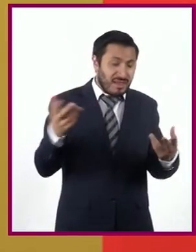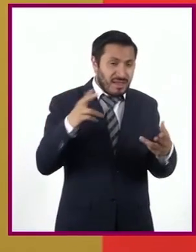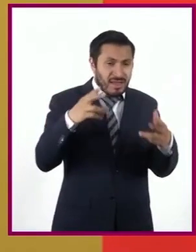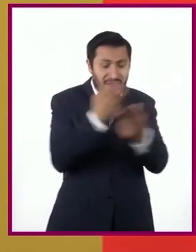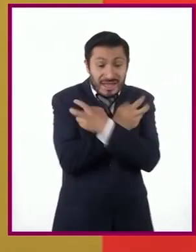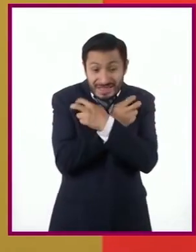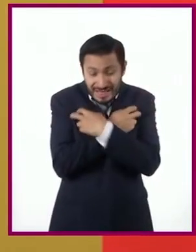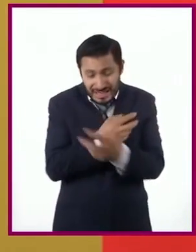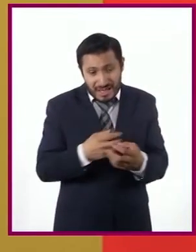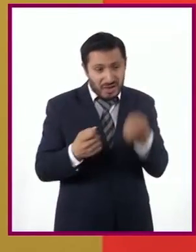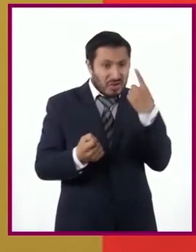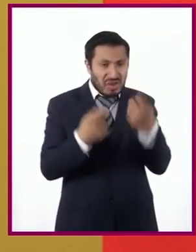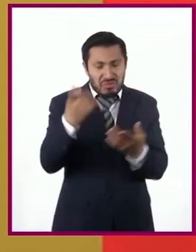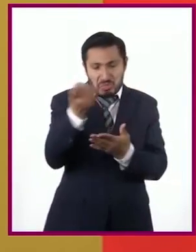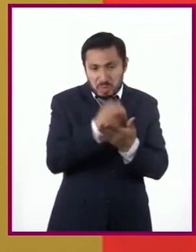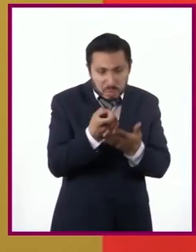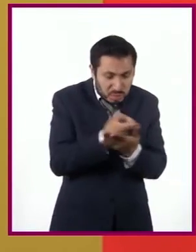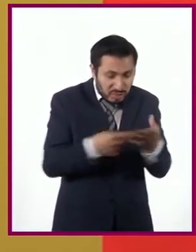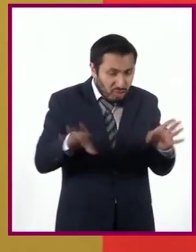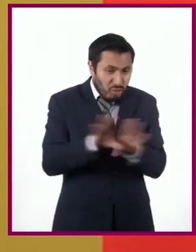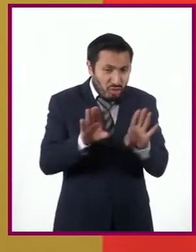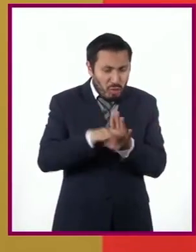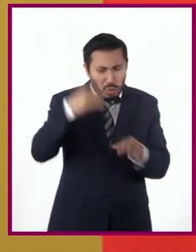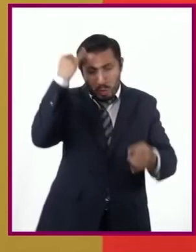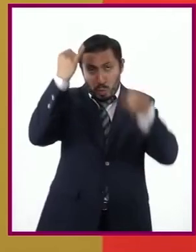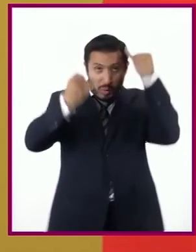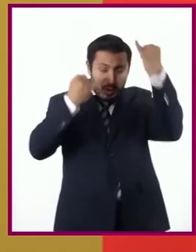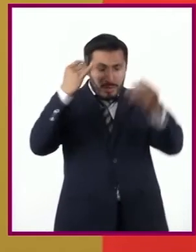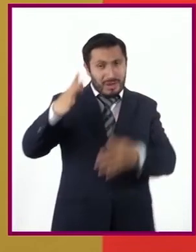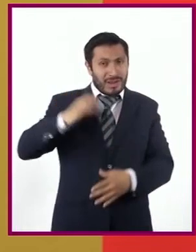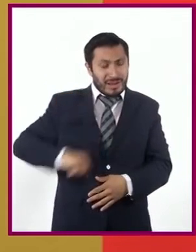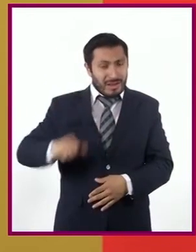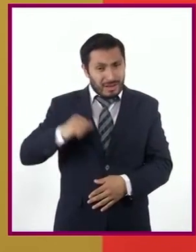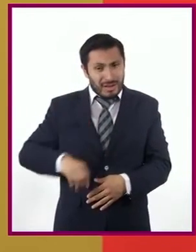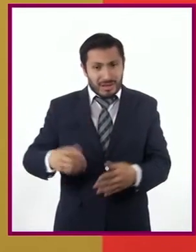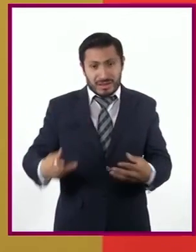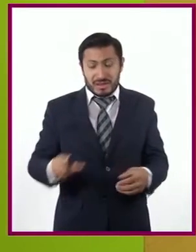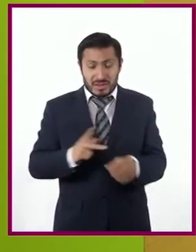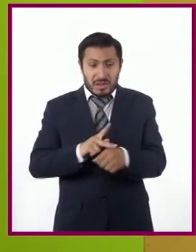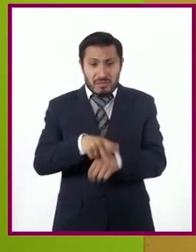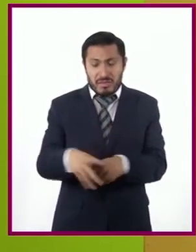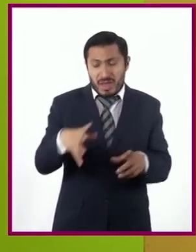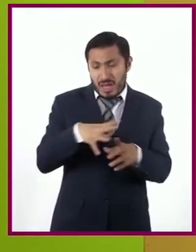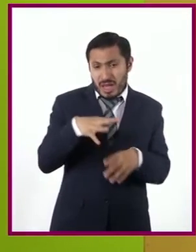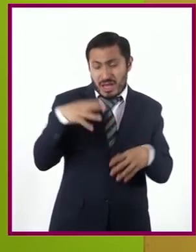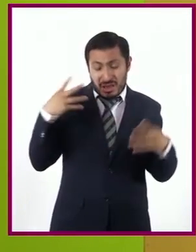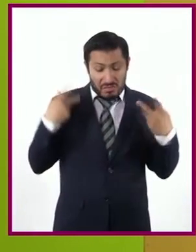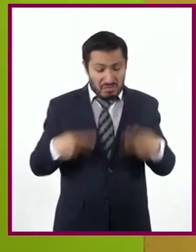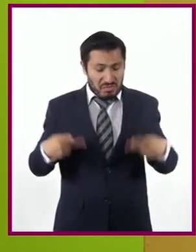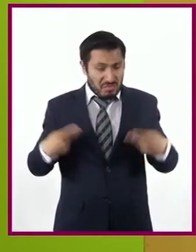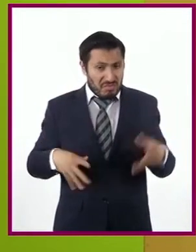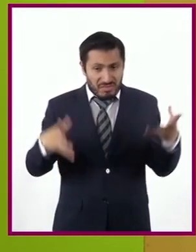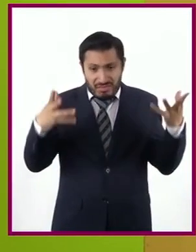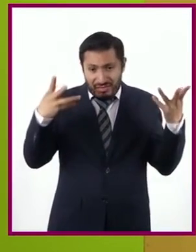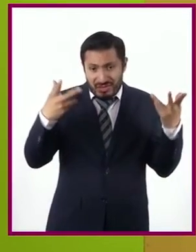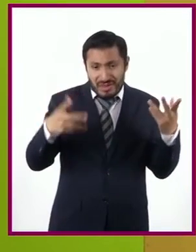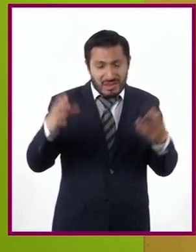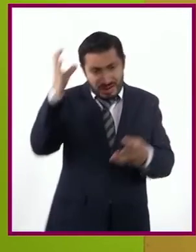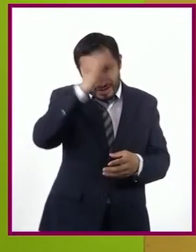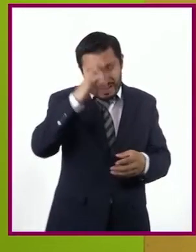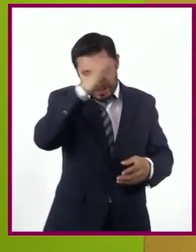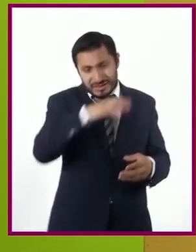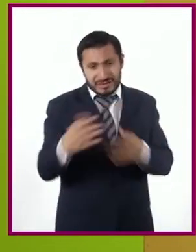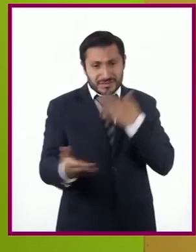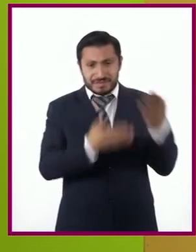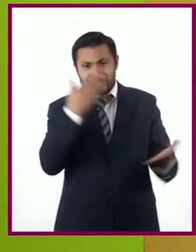hacen dibujos de cómo se vieron esos seres vivos con su piel o plumas. Se combina ciencia,